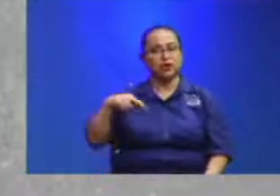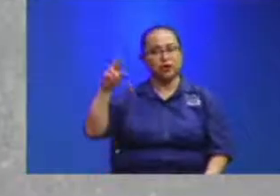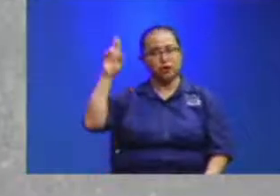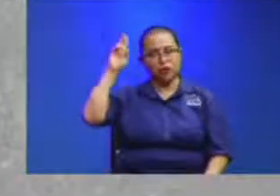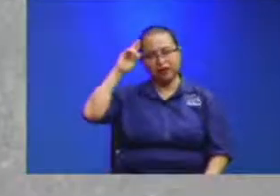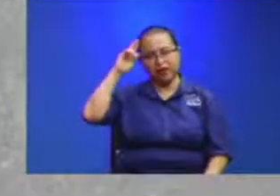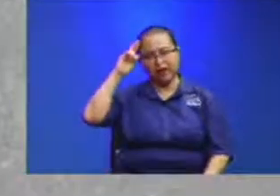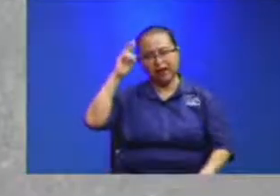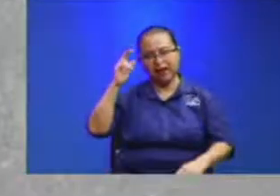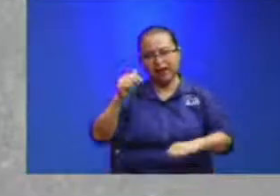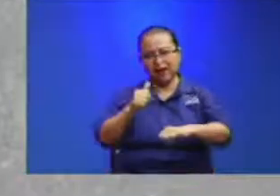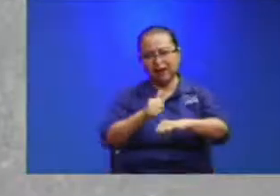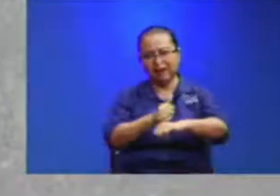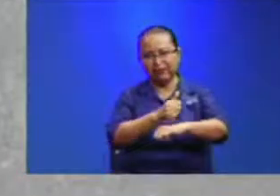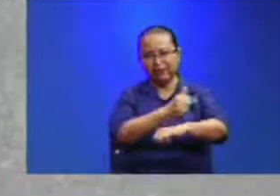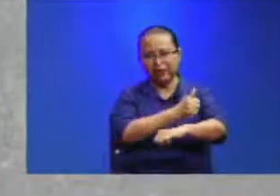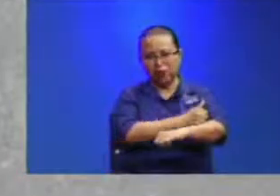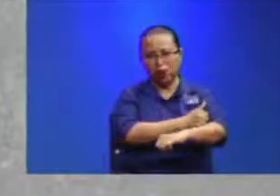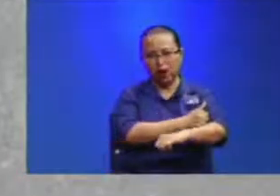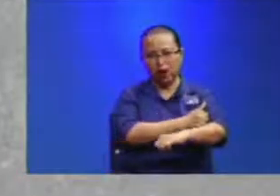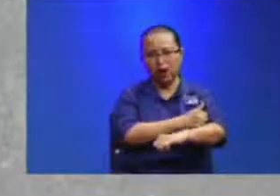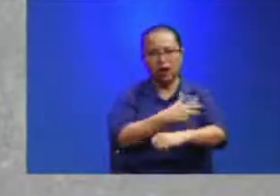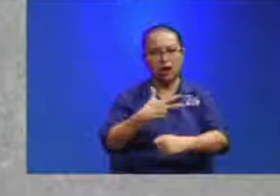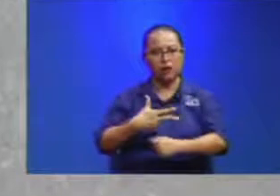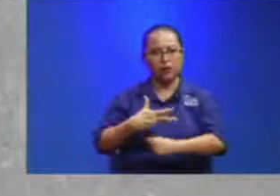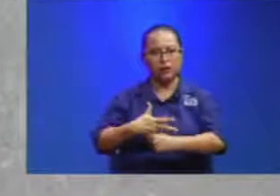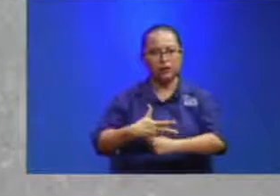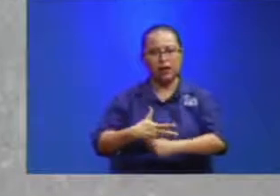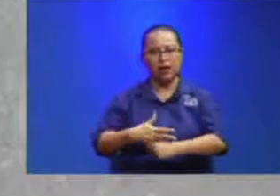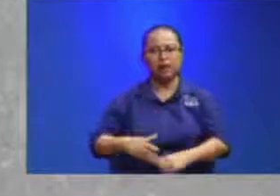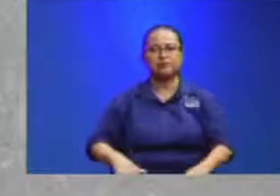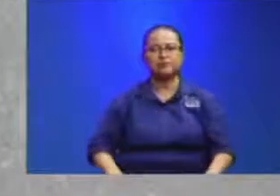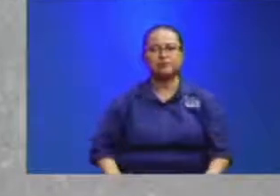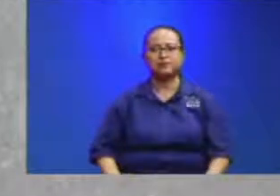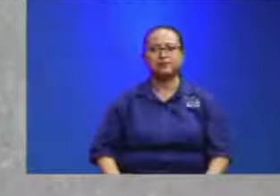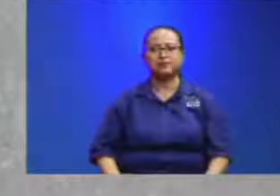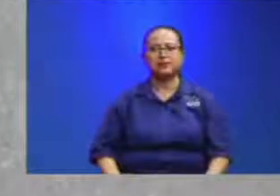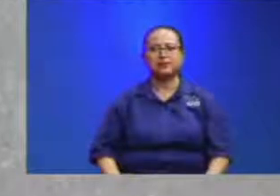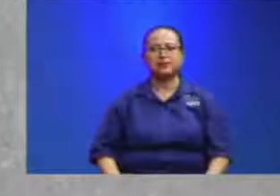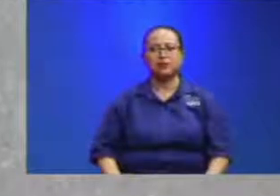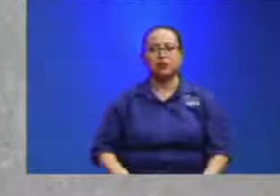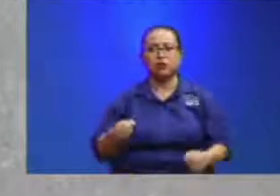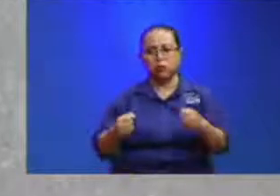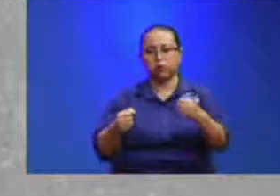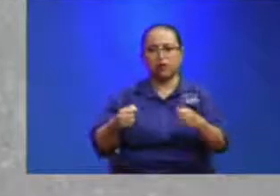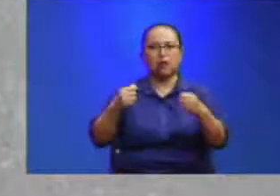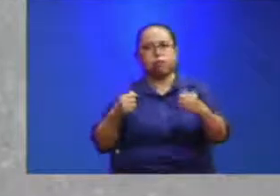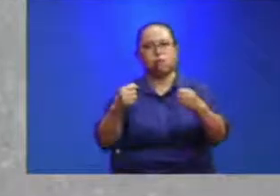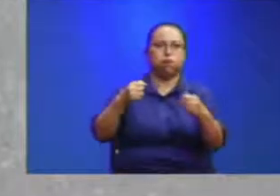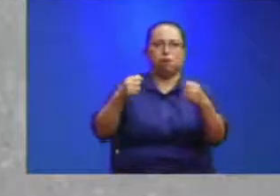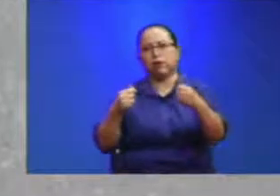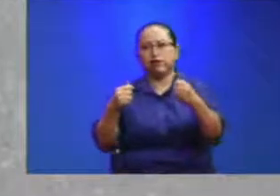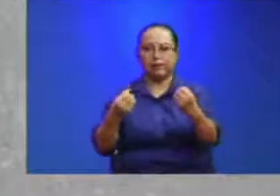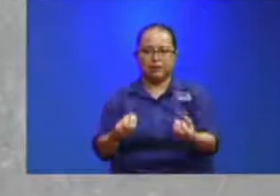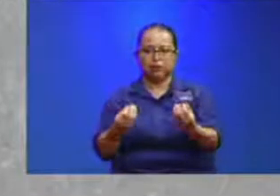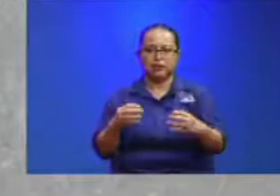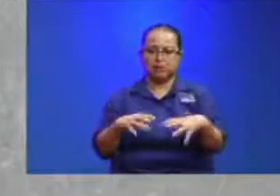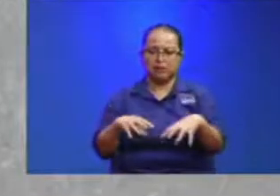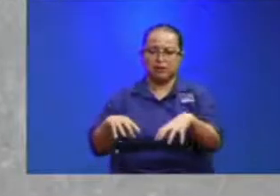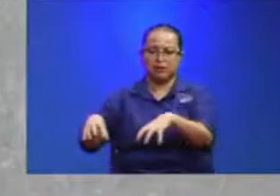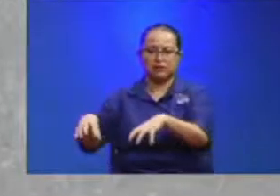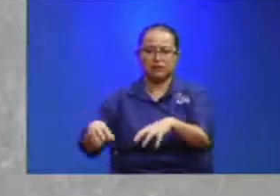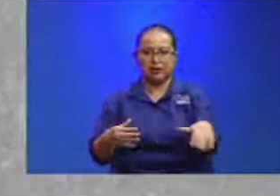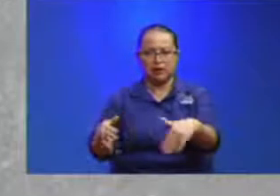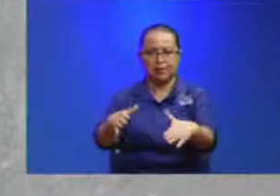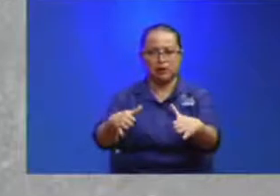porque hay agua y si les tendrían que pasar así para que no tiemble tanto el carro cuando uno a hombre si no uno va